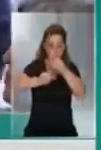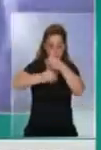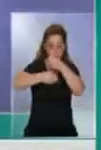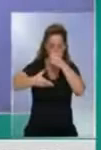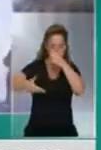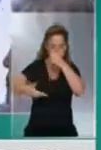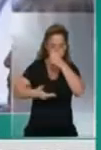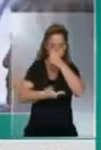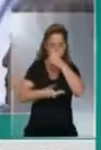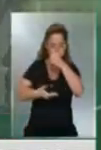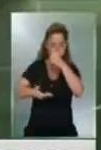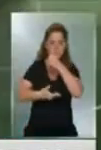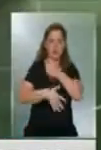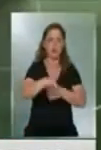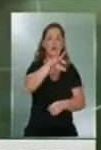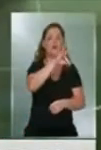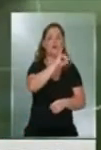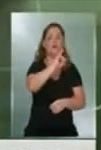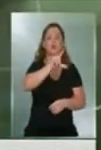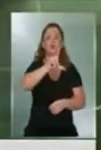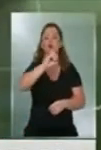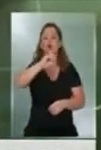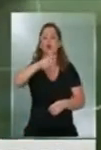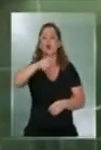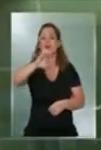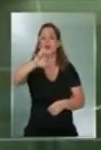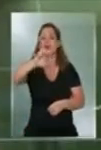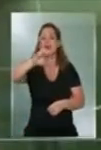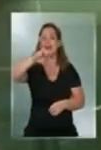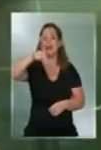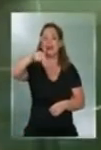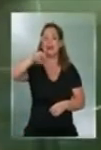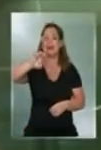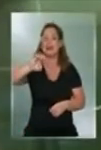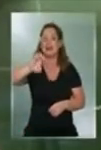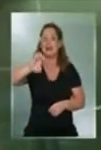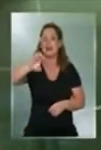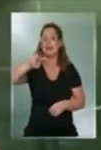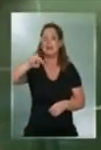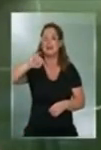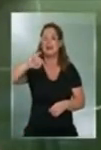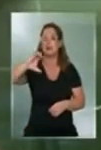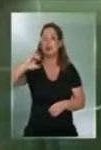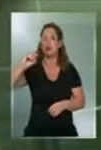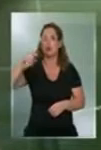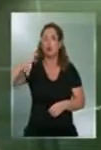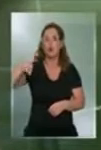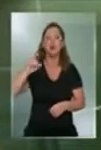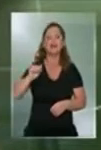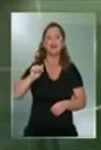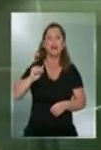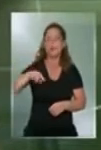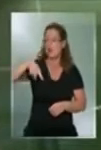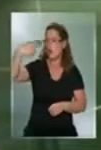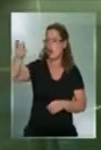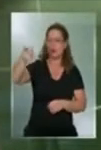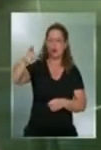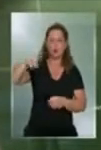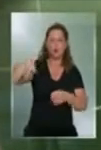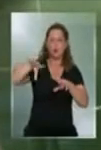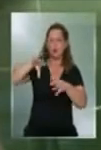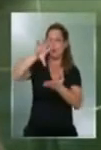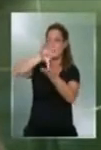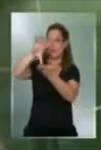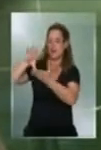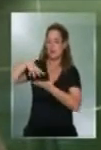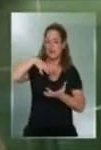comparar filogenéticamente desde el punto de vista genético, si se parece o no a las variantes que están circulando en otras zonas del mundo.